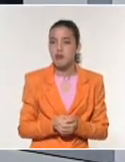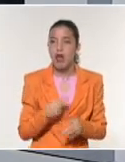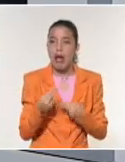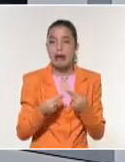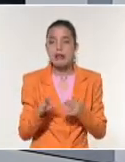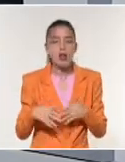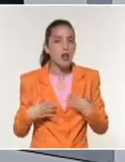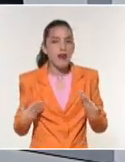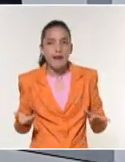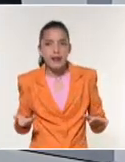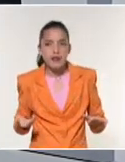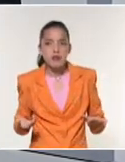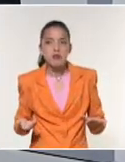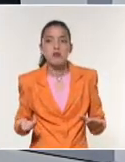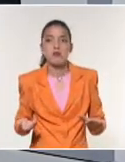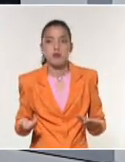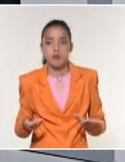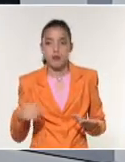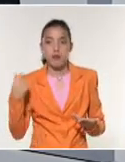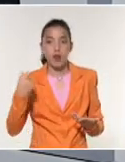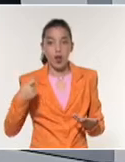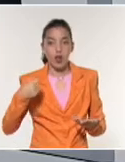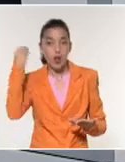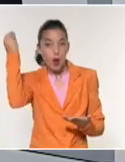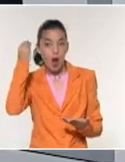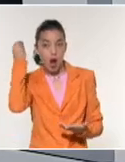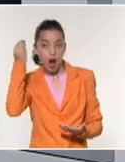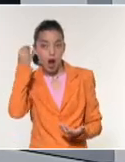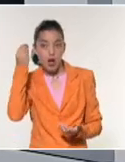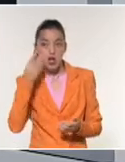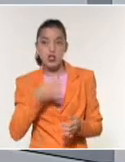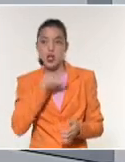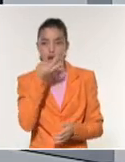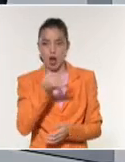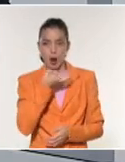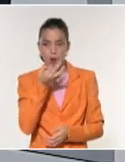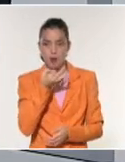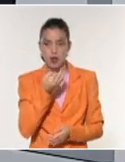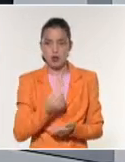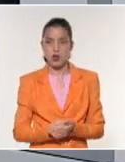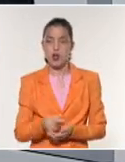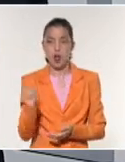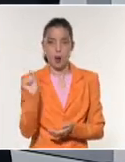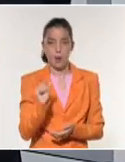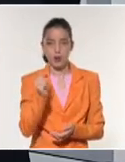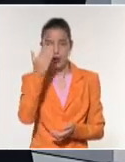y creo que también debe tener su análisis y su explicación, y va a ser muy pronto. Gracias a todos por su atención.